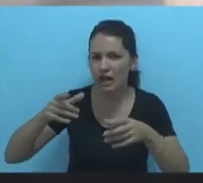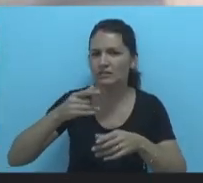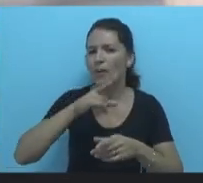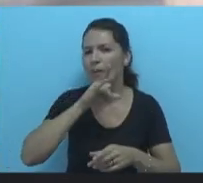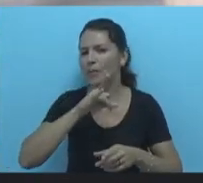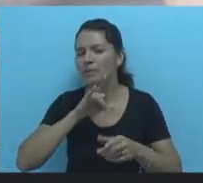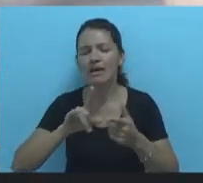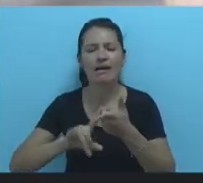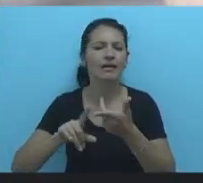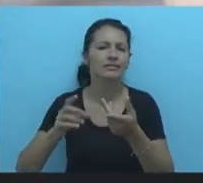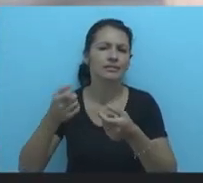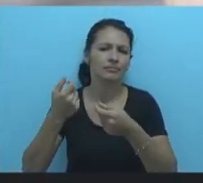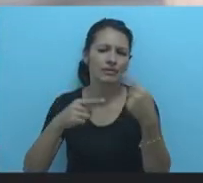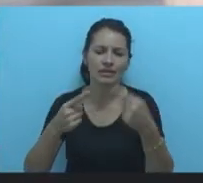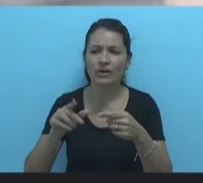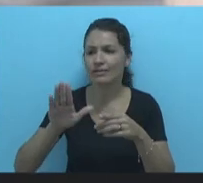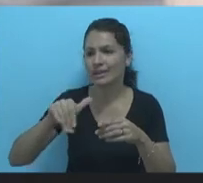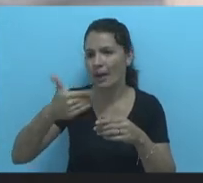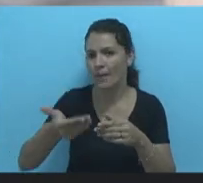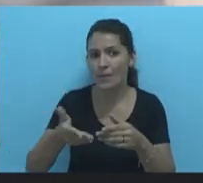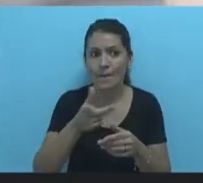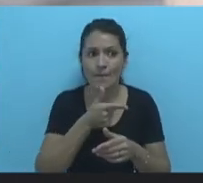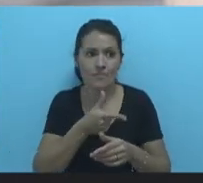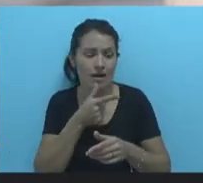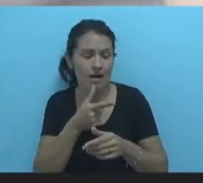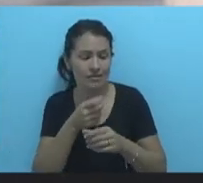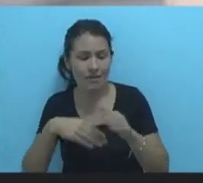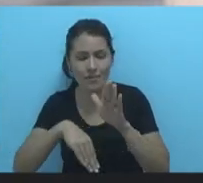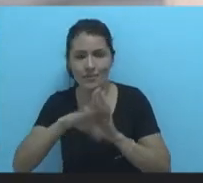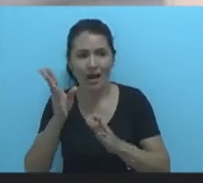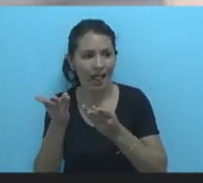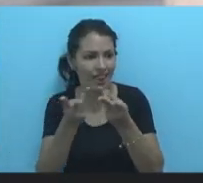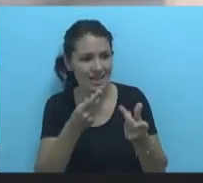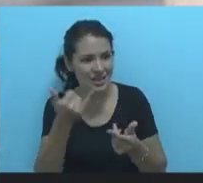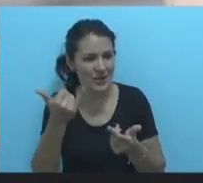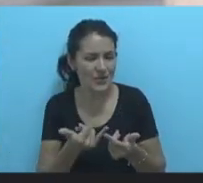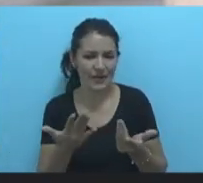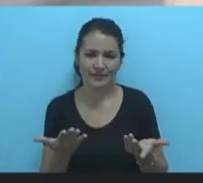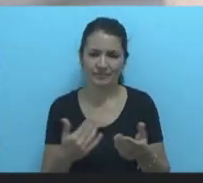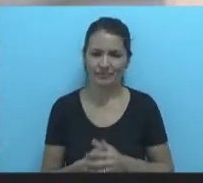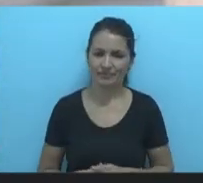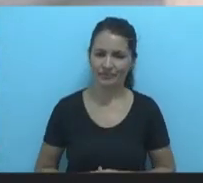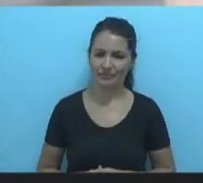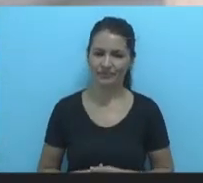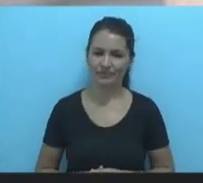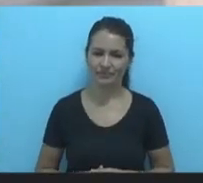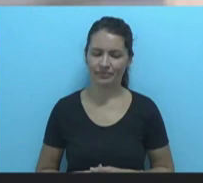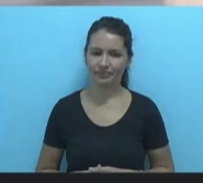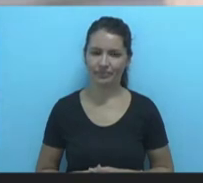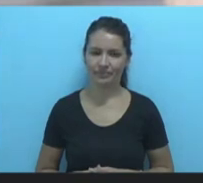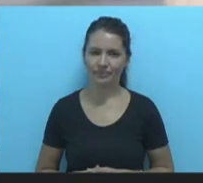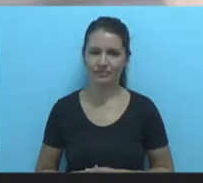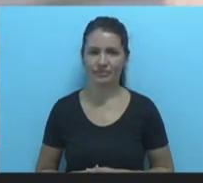índices de crecimiento, para que después genere un excedente que después distribuyan. O casualidad, poco de eso viene a Santa Fe. Así que